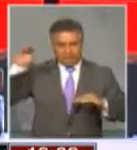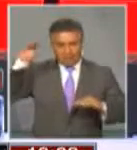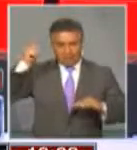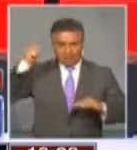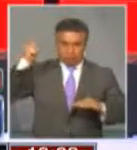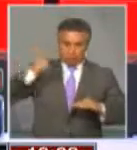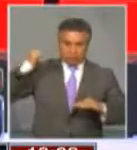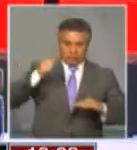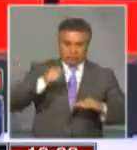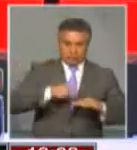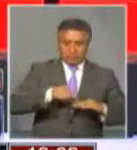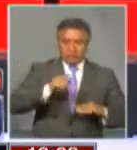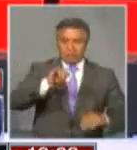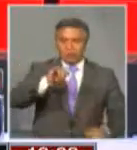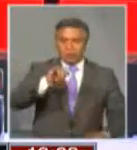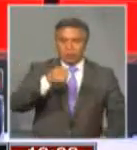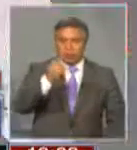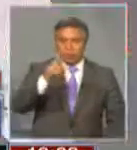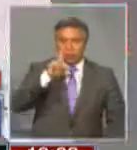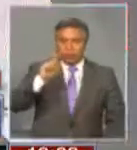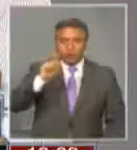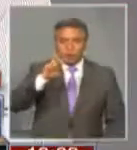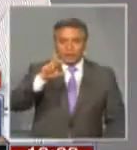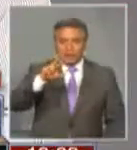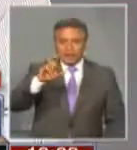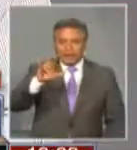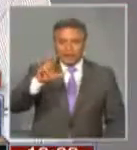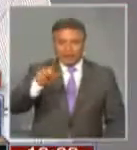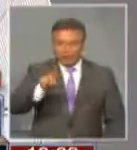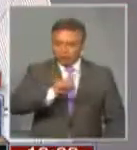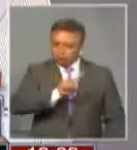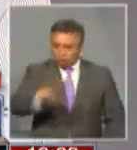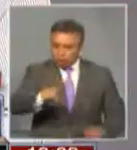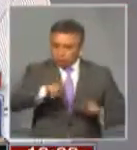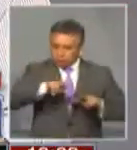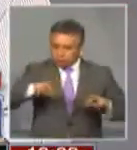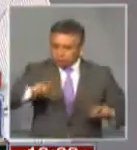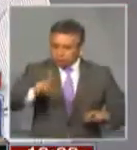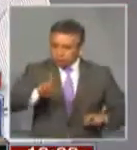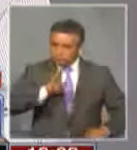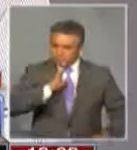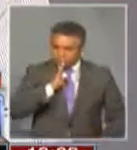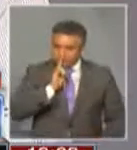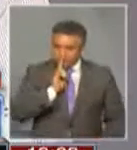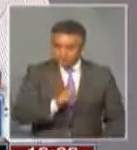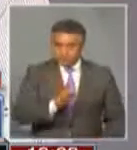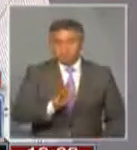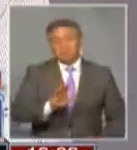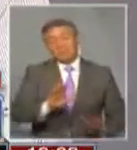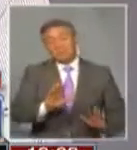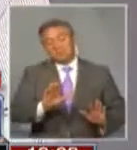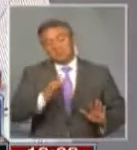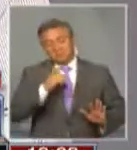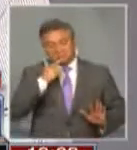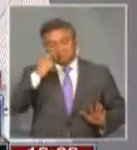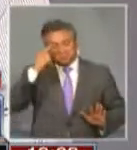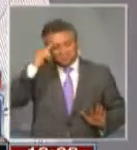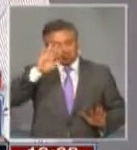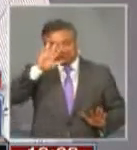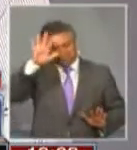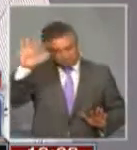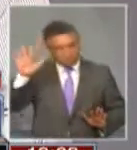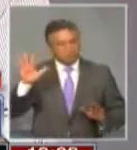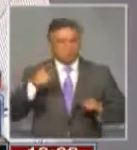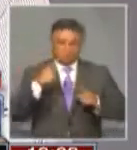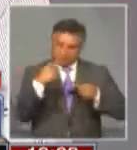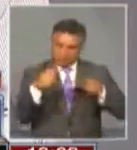Julio Pereira para que no investigara? Mire, la verdad es que podemos creer muchas cosas, pero yo creo que la